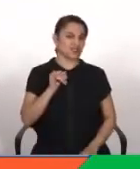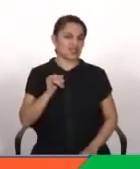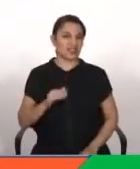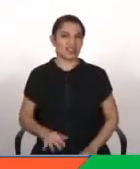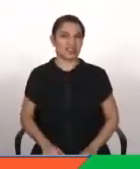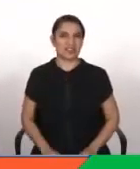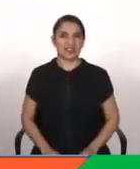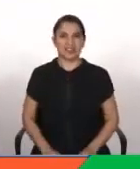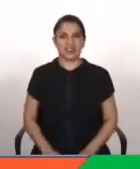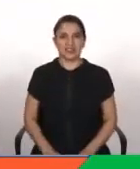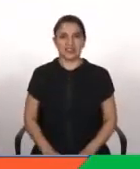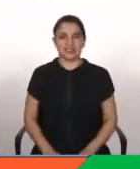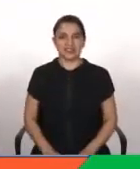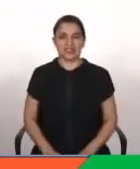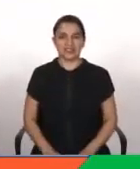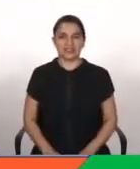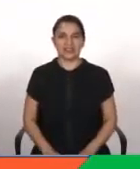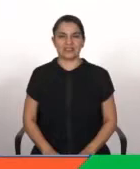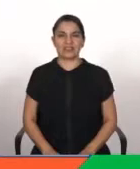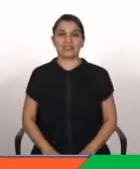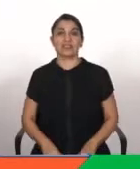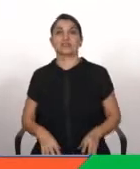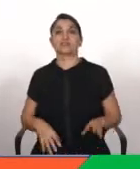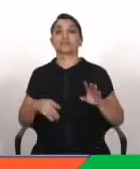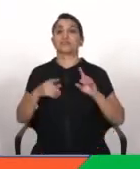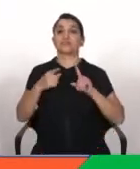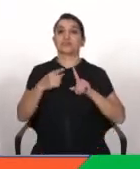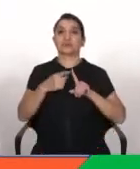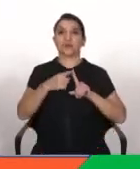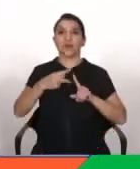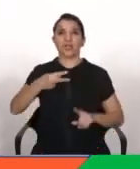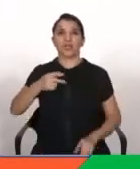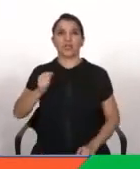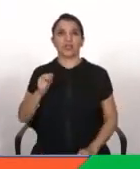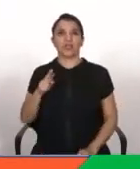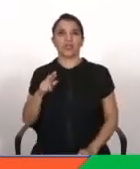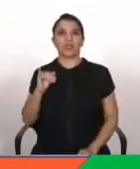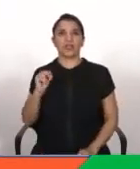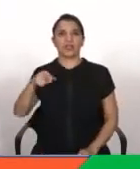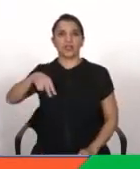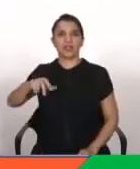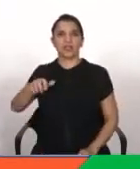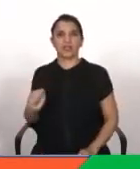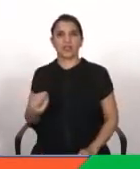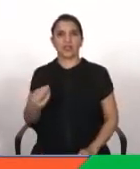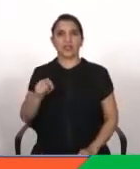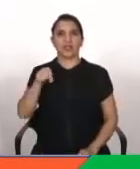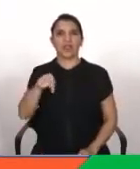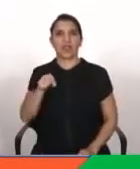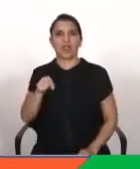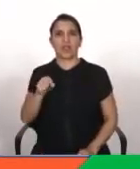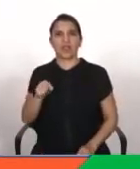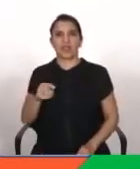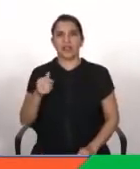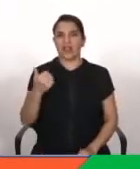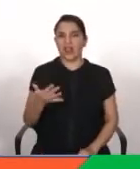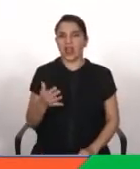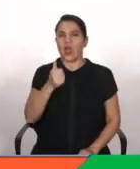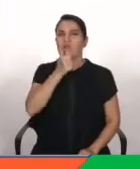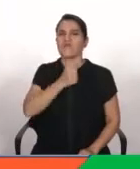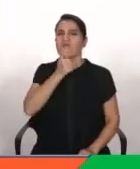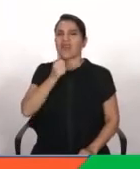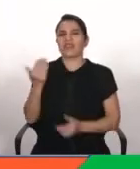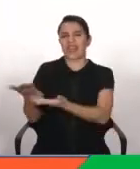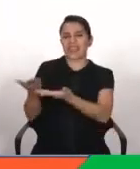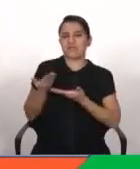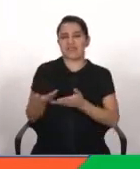Exacto. Karina me llevó a pasear por Valparaíso una vez, y con Javier la llevé yo a pasear por Antofagasta. Sí. Me falta llevar a pasear a Carolina, ¿no?